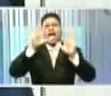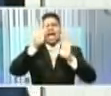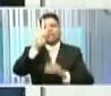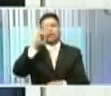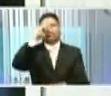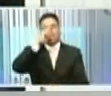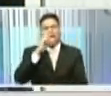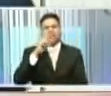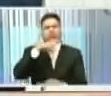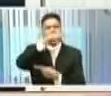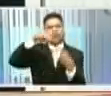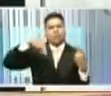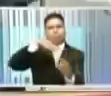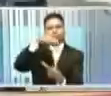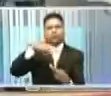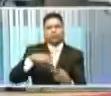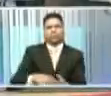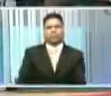en la revolución.